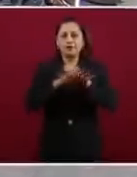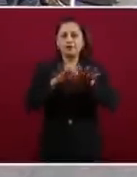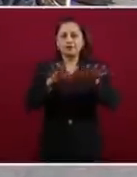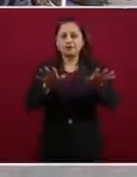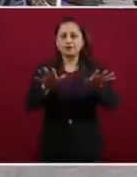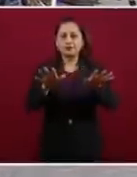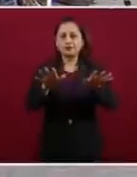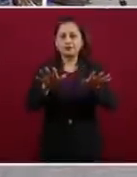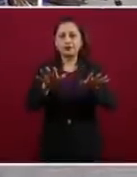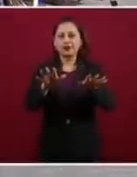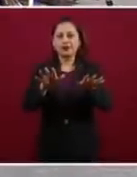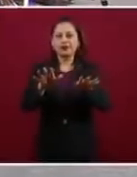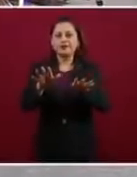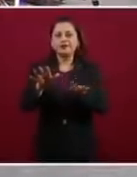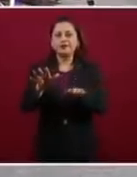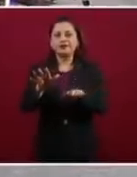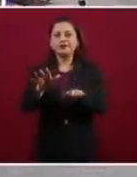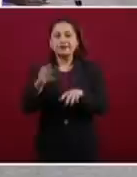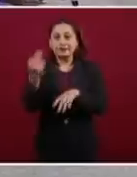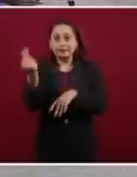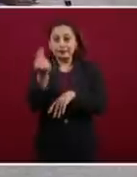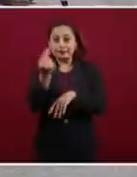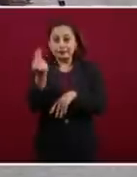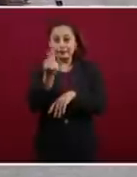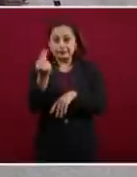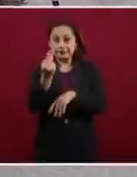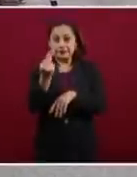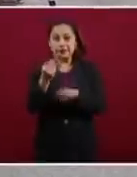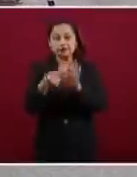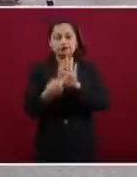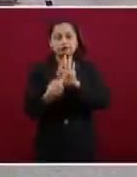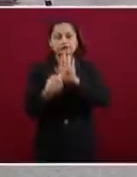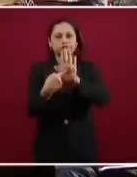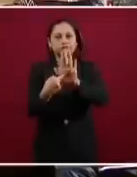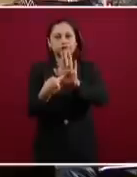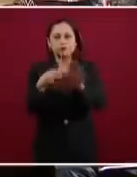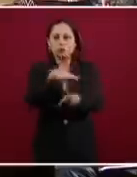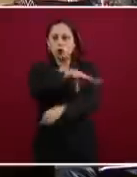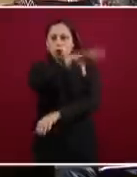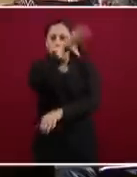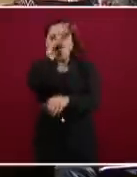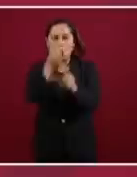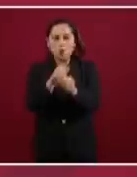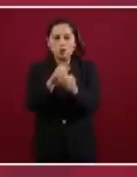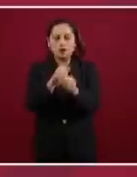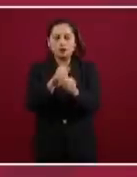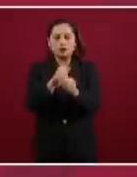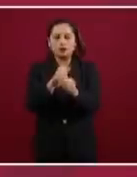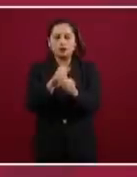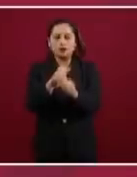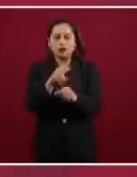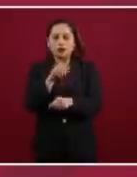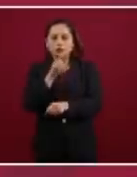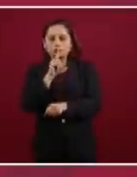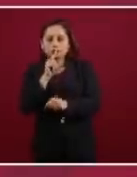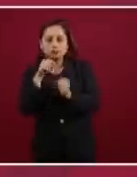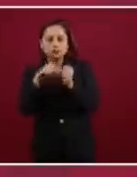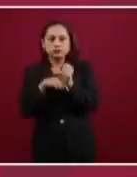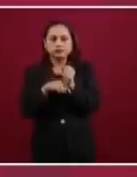sin ocultar absolutamente nada porque no tenemos nada